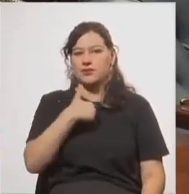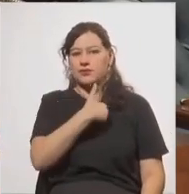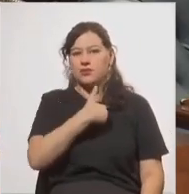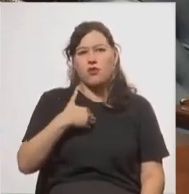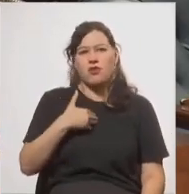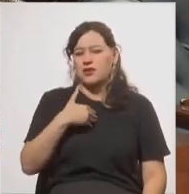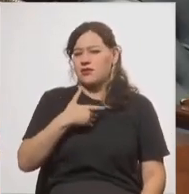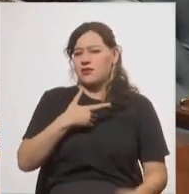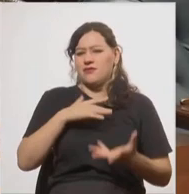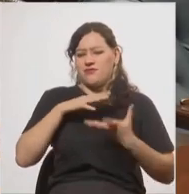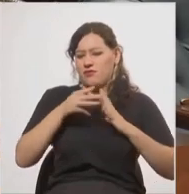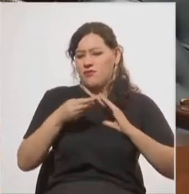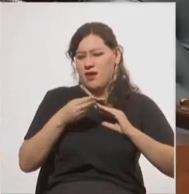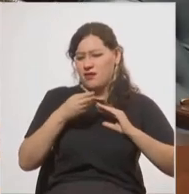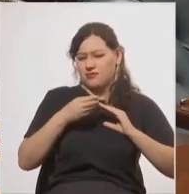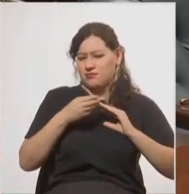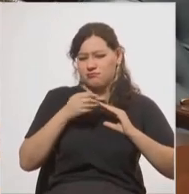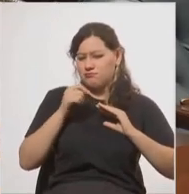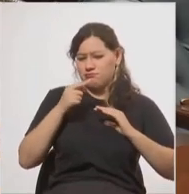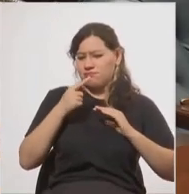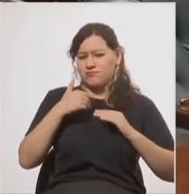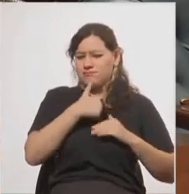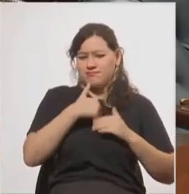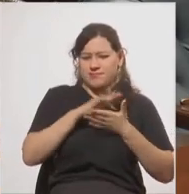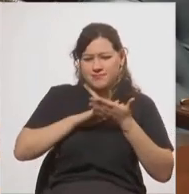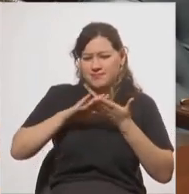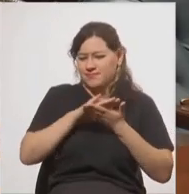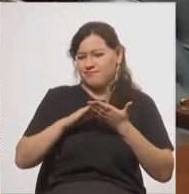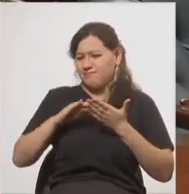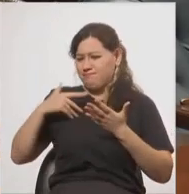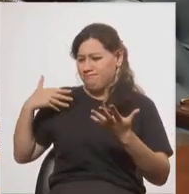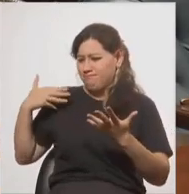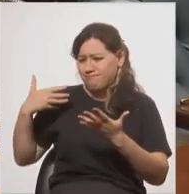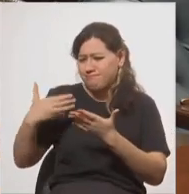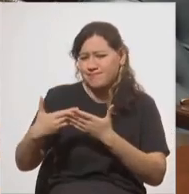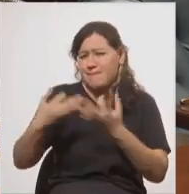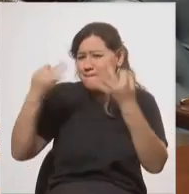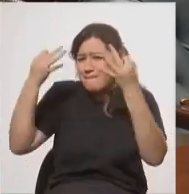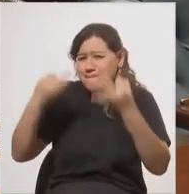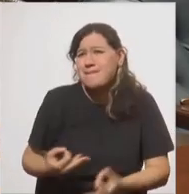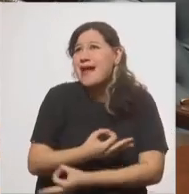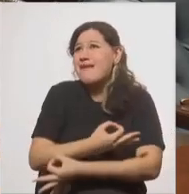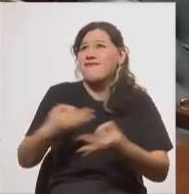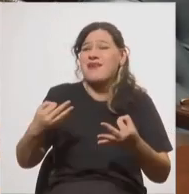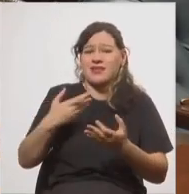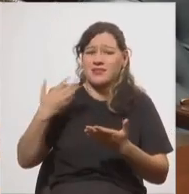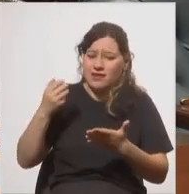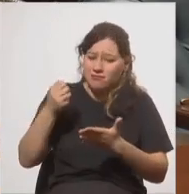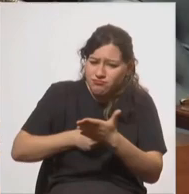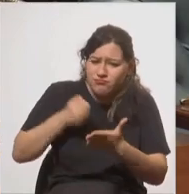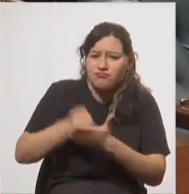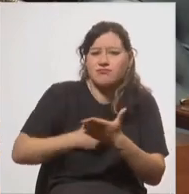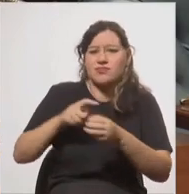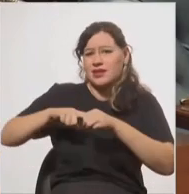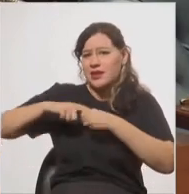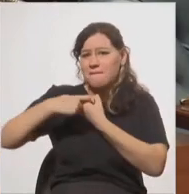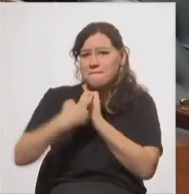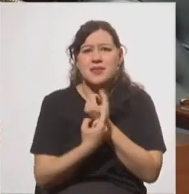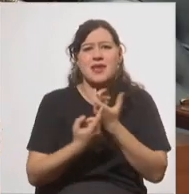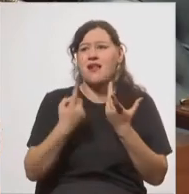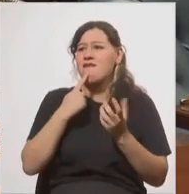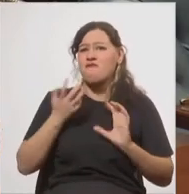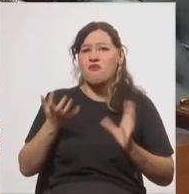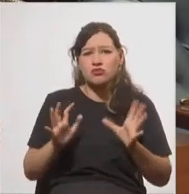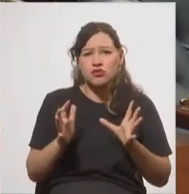de trayectoria ejemplar, como militante gremial, promoviendo la unidad de los trabajadores, como funcionaria